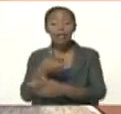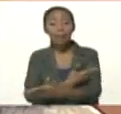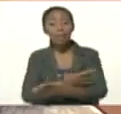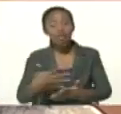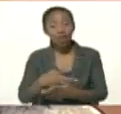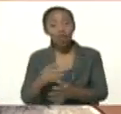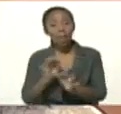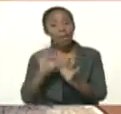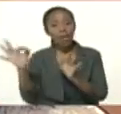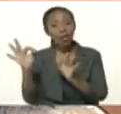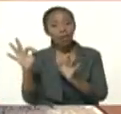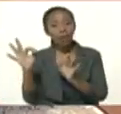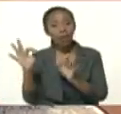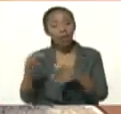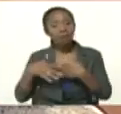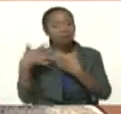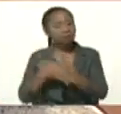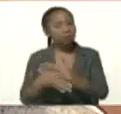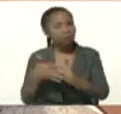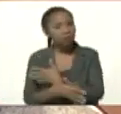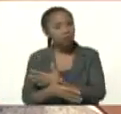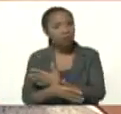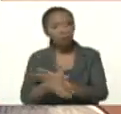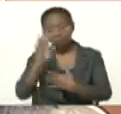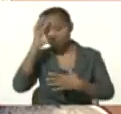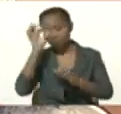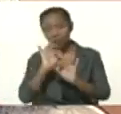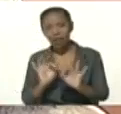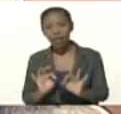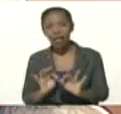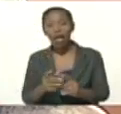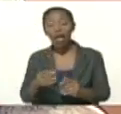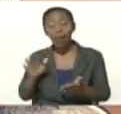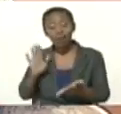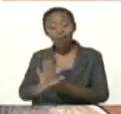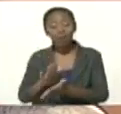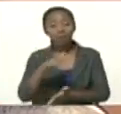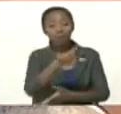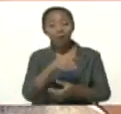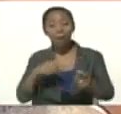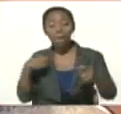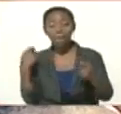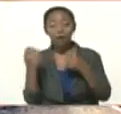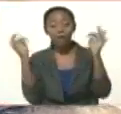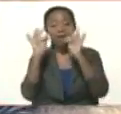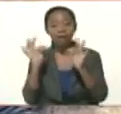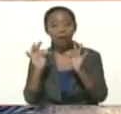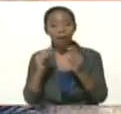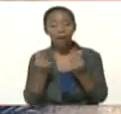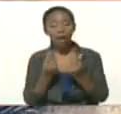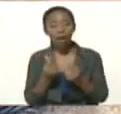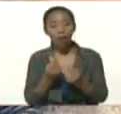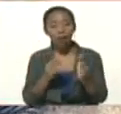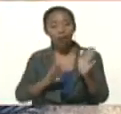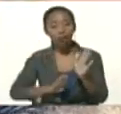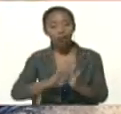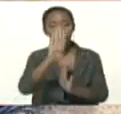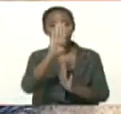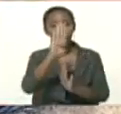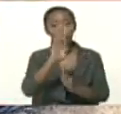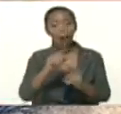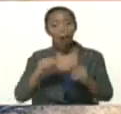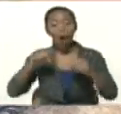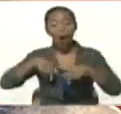Petros, que indudablemente lo vamos a impulsar como un elemento dinamizador de la economía. Esta mañana estábamos en un